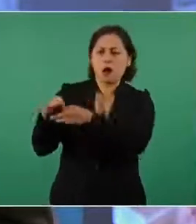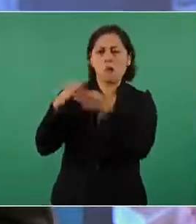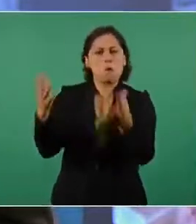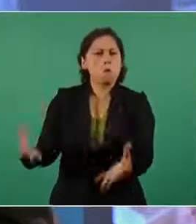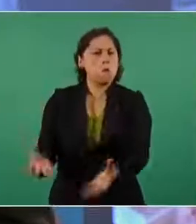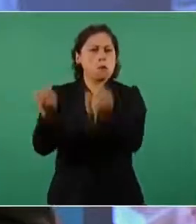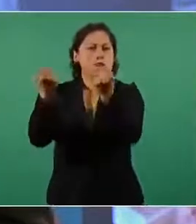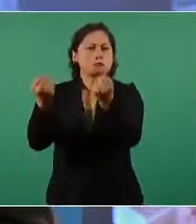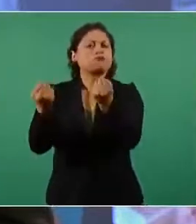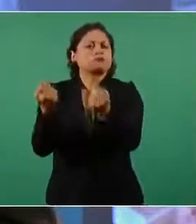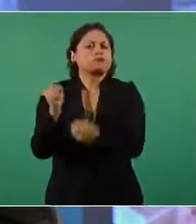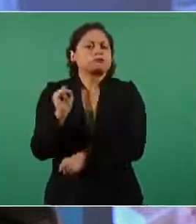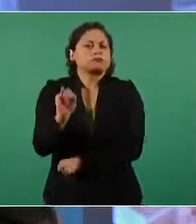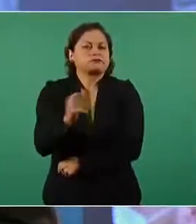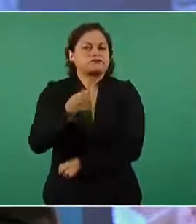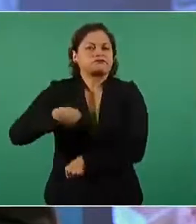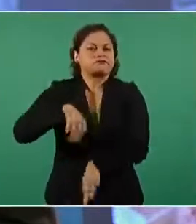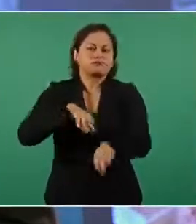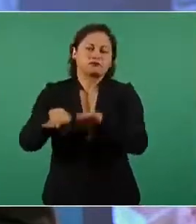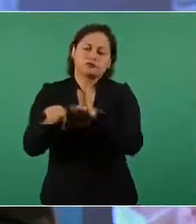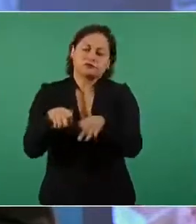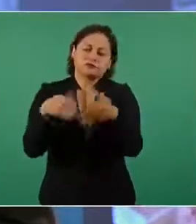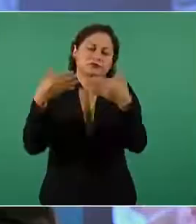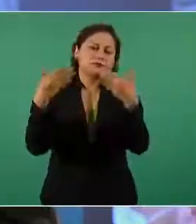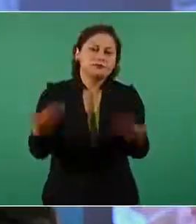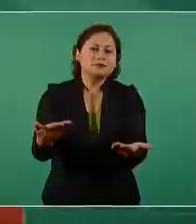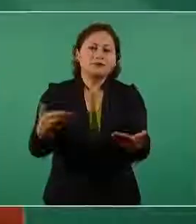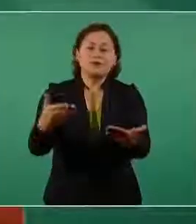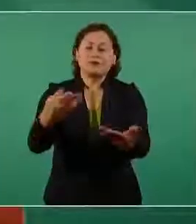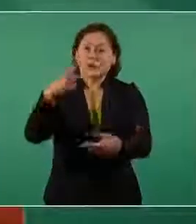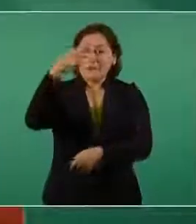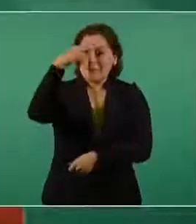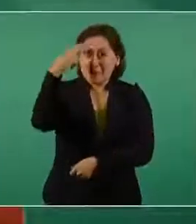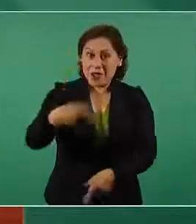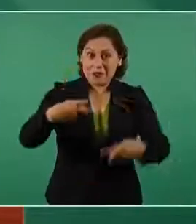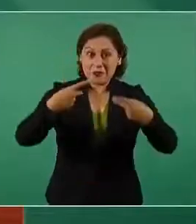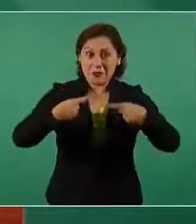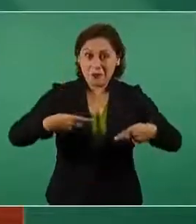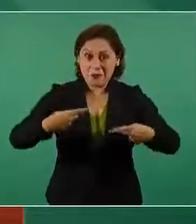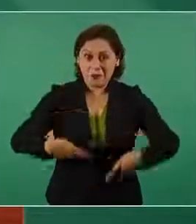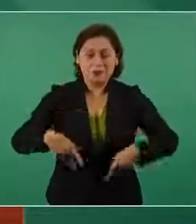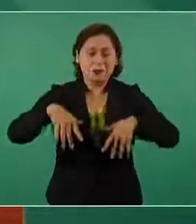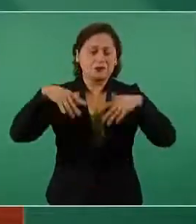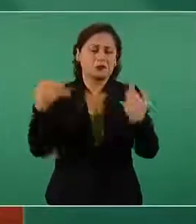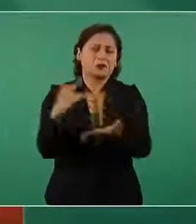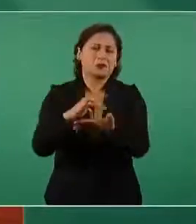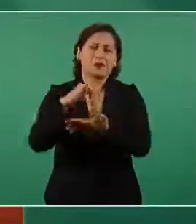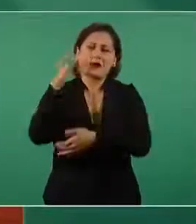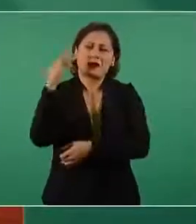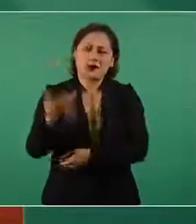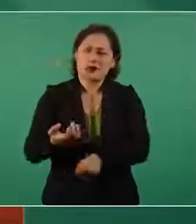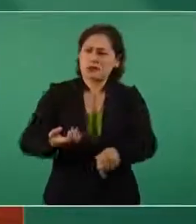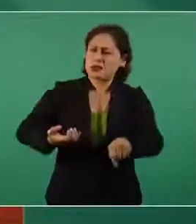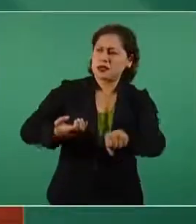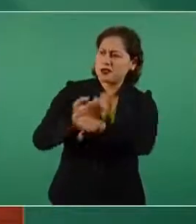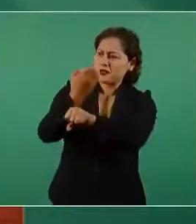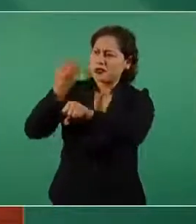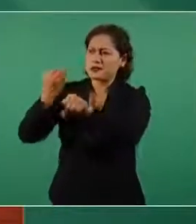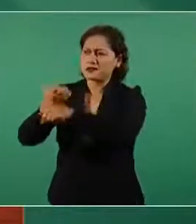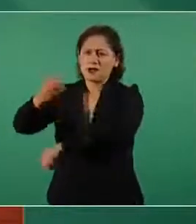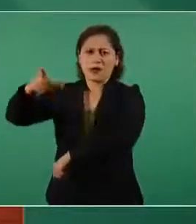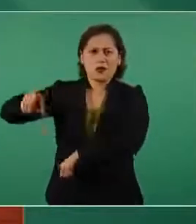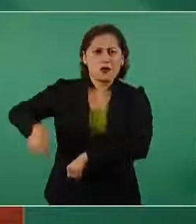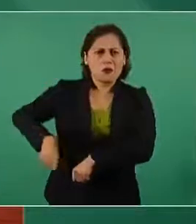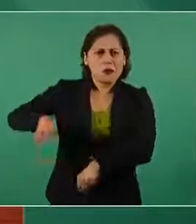corresponde para ello. Muchas gracias a la población de México, gracias a los estados, a los gobernadores y